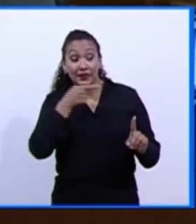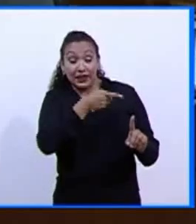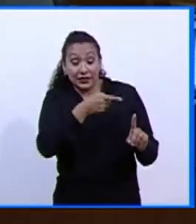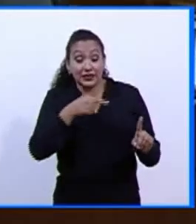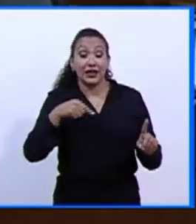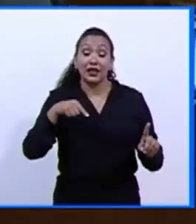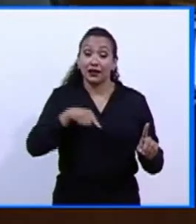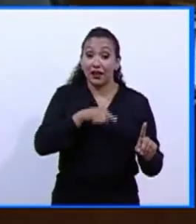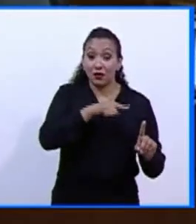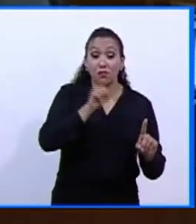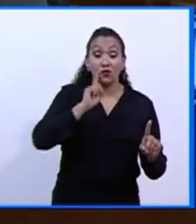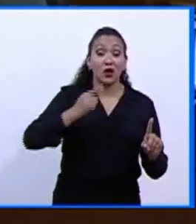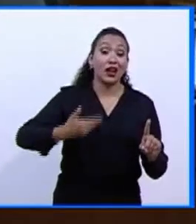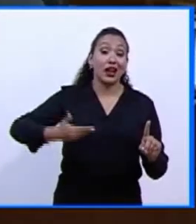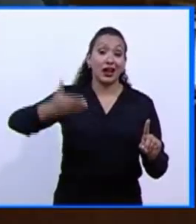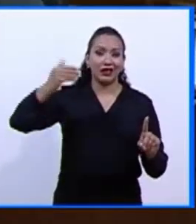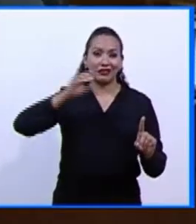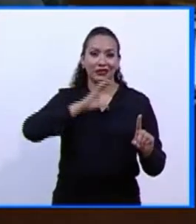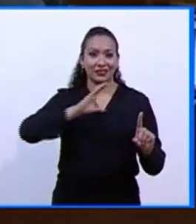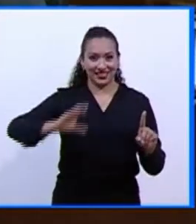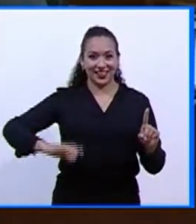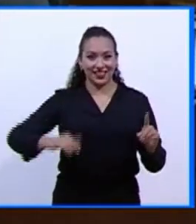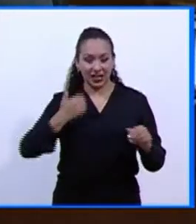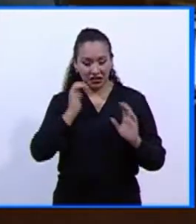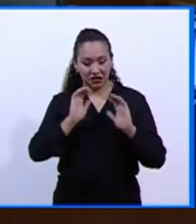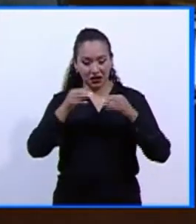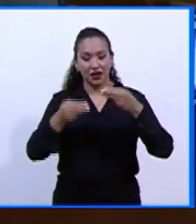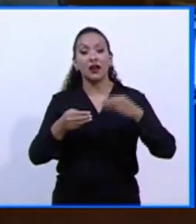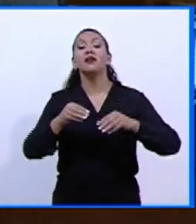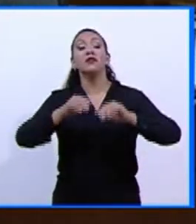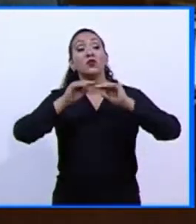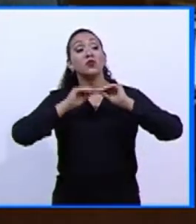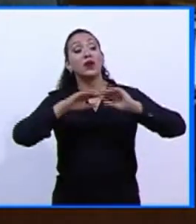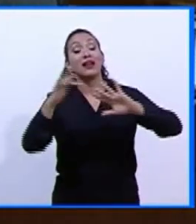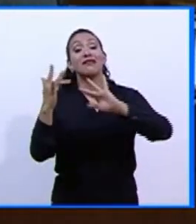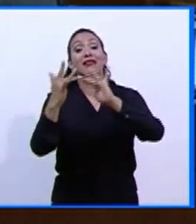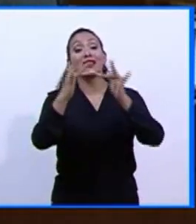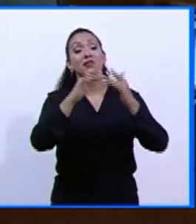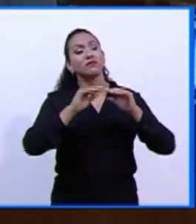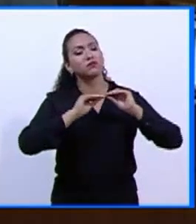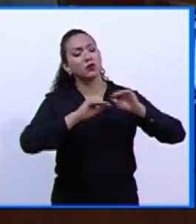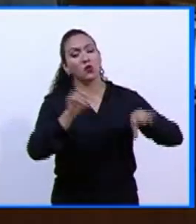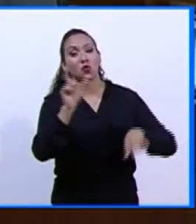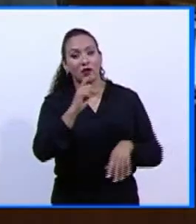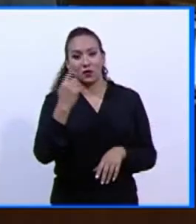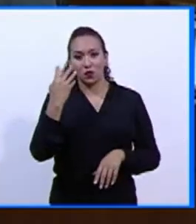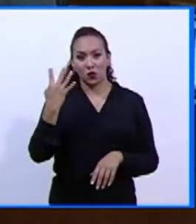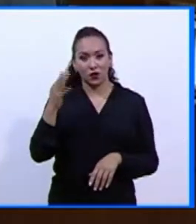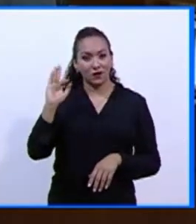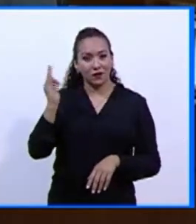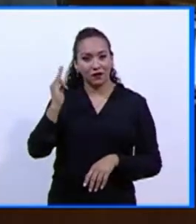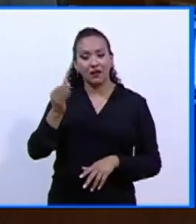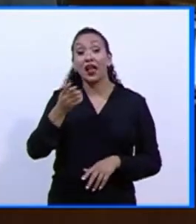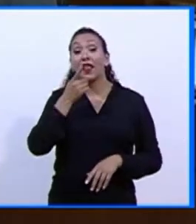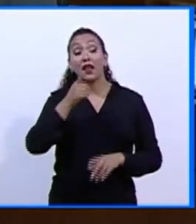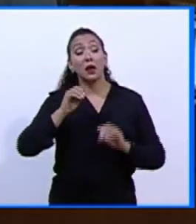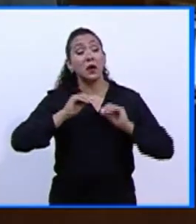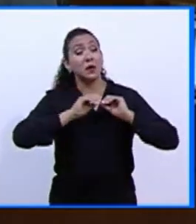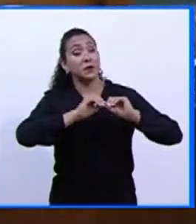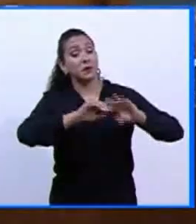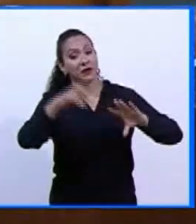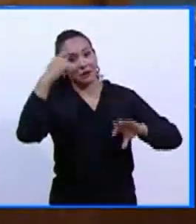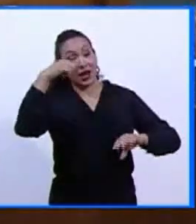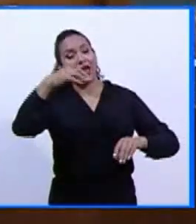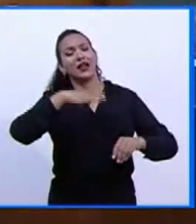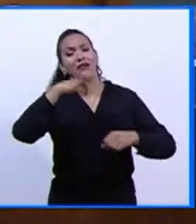de campaña debido a una publicación realizada en redes sociales el pasado 4 de febrero. La decisión se adoptó